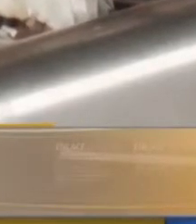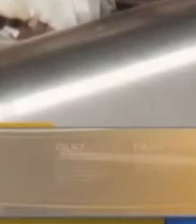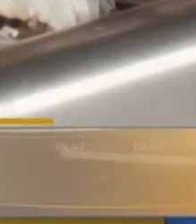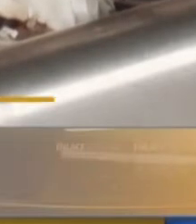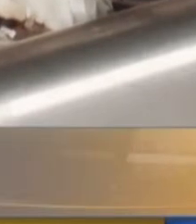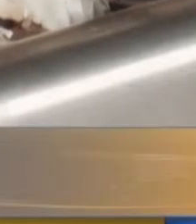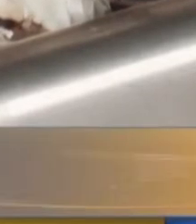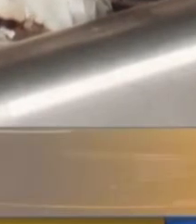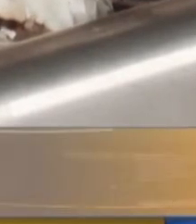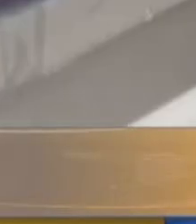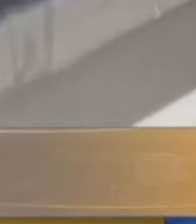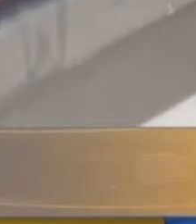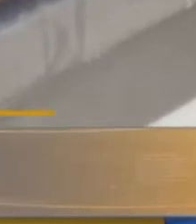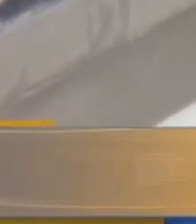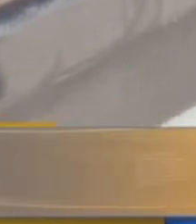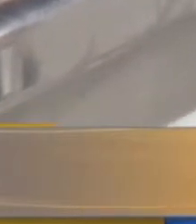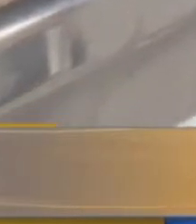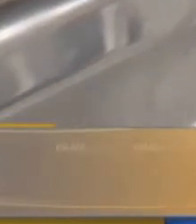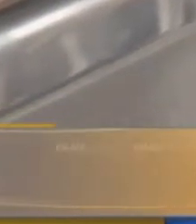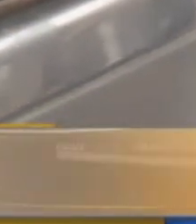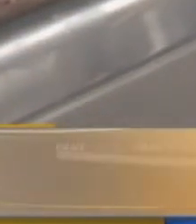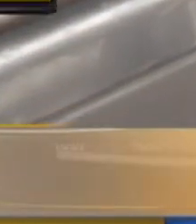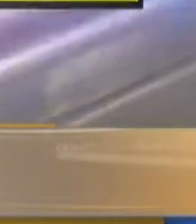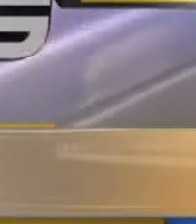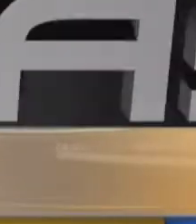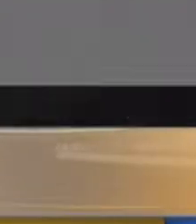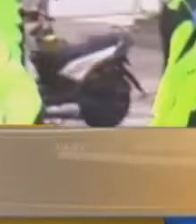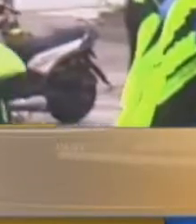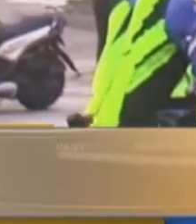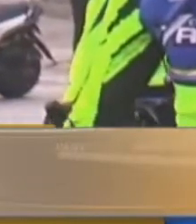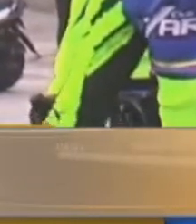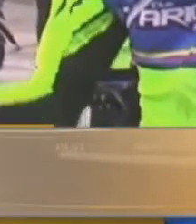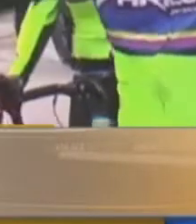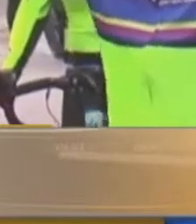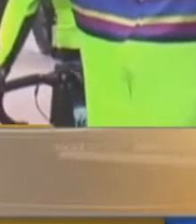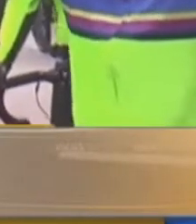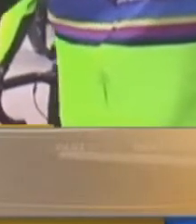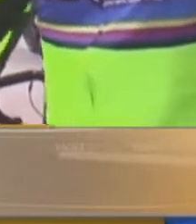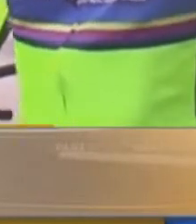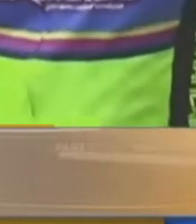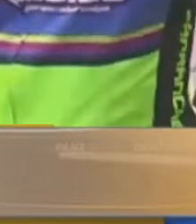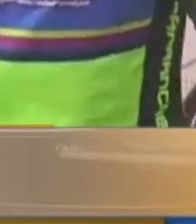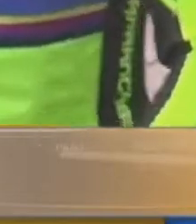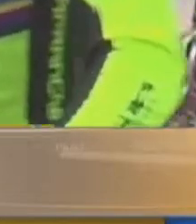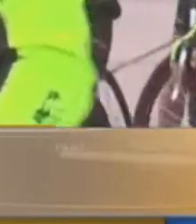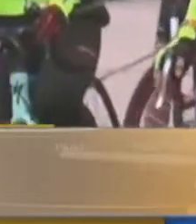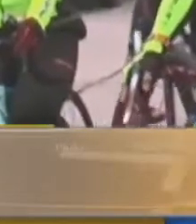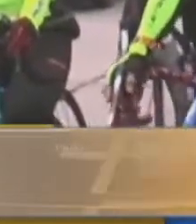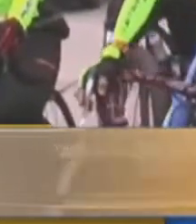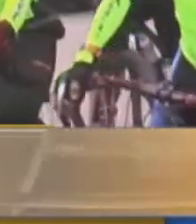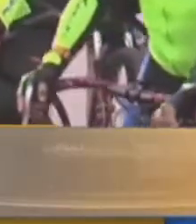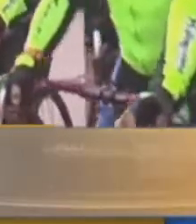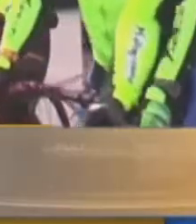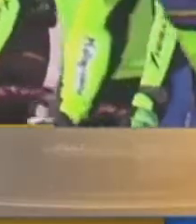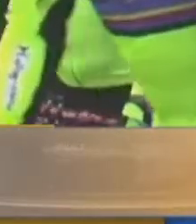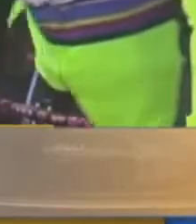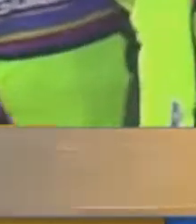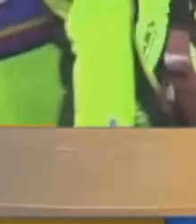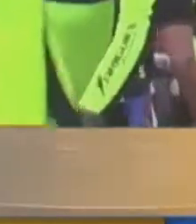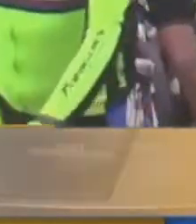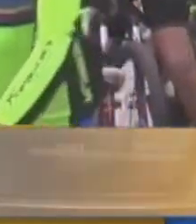confirma Ulfran Zambrano, comerciante de este producto en la ciudad. En los deportes, partió a Tolú travesía del Club de Ciclismo Yari